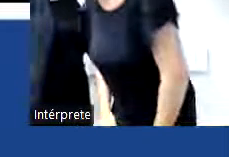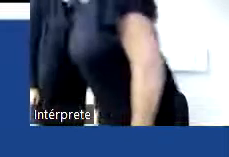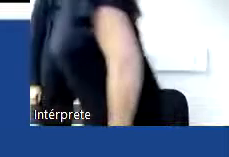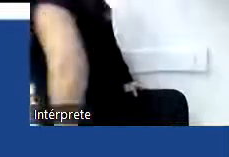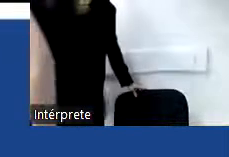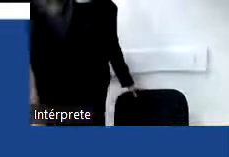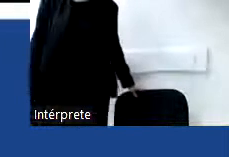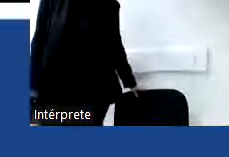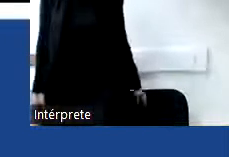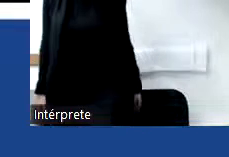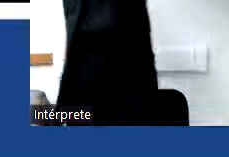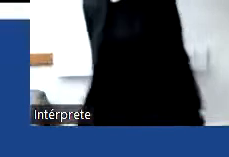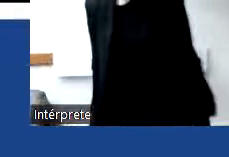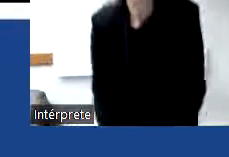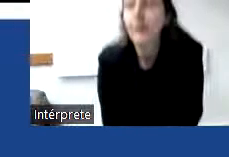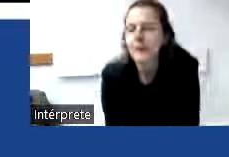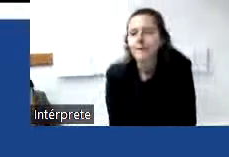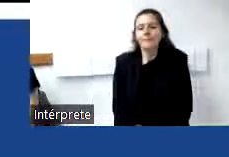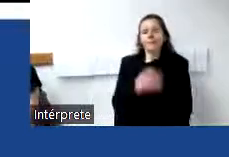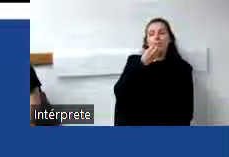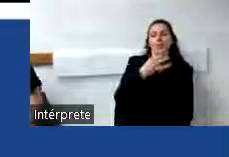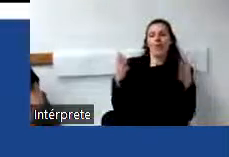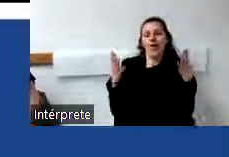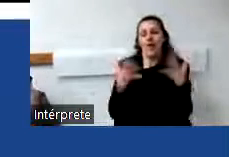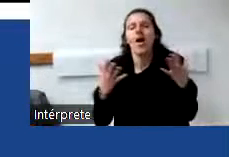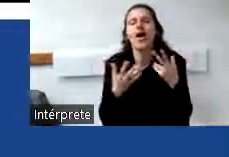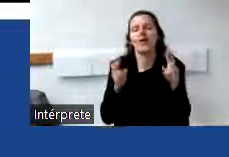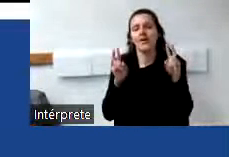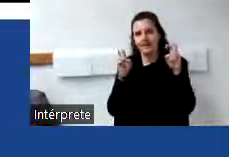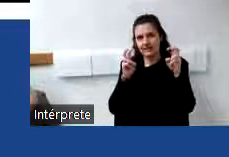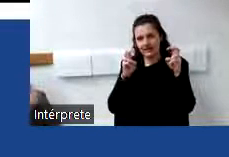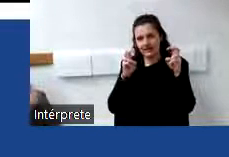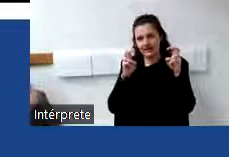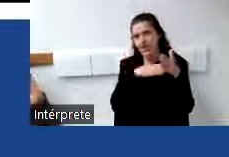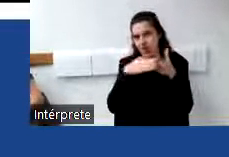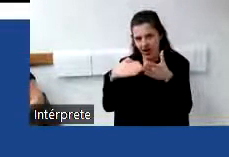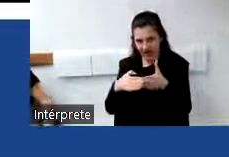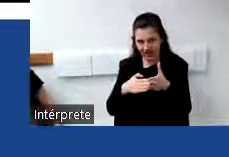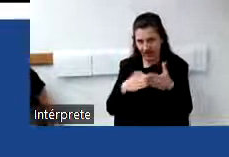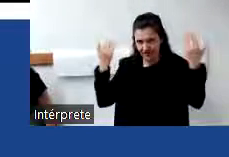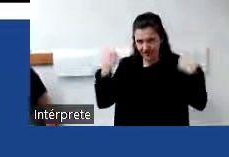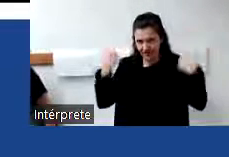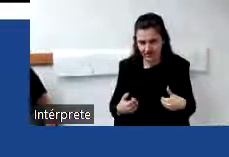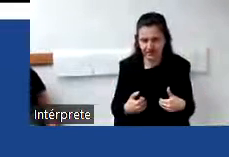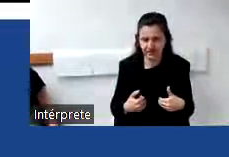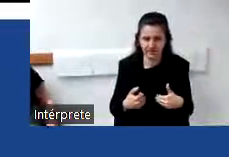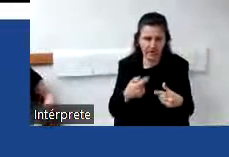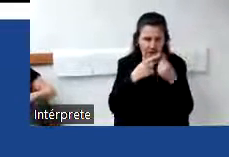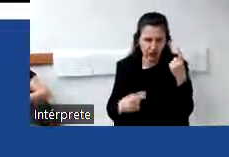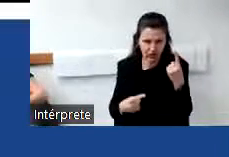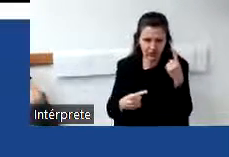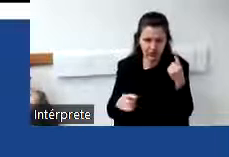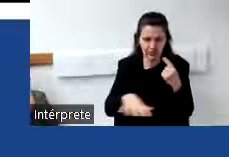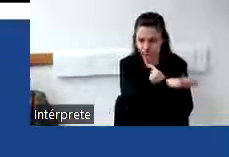lo que tiene que ver con barreras físicas, como para visualizarlas. Bueno, el transporte no accesible para llegar al